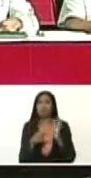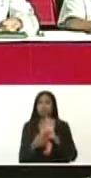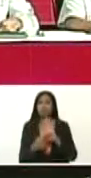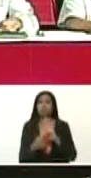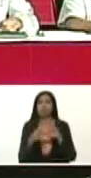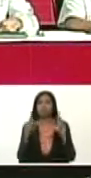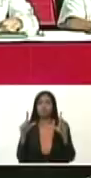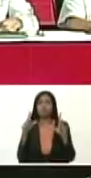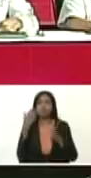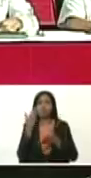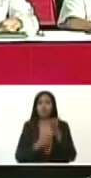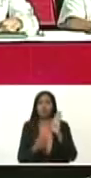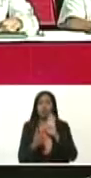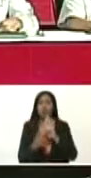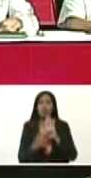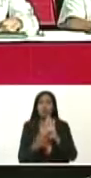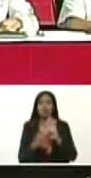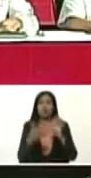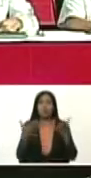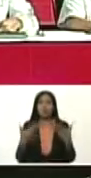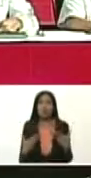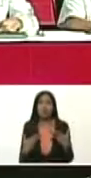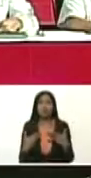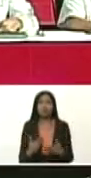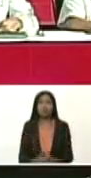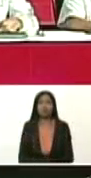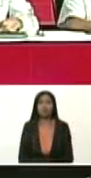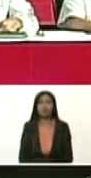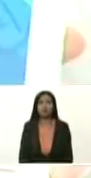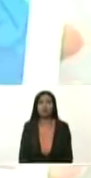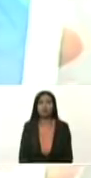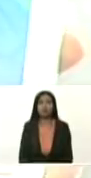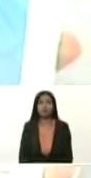Este es el documento que me pasaron